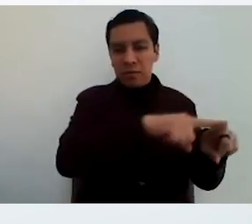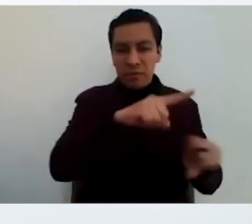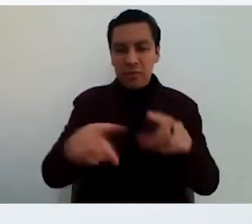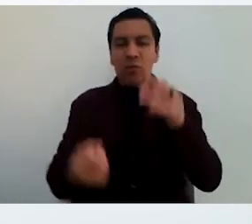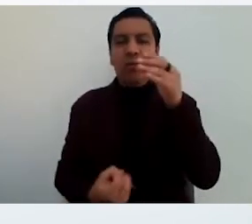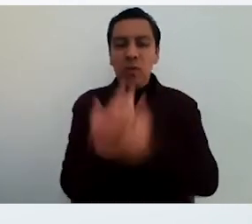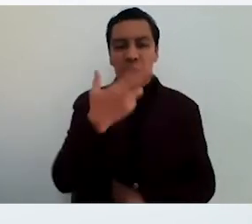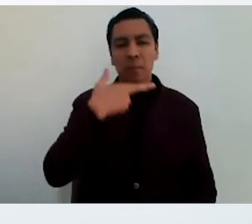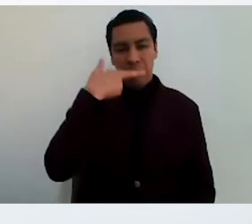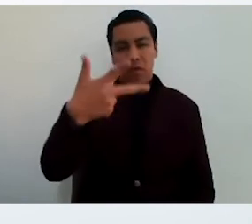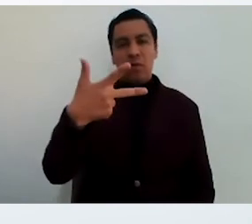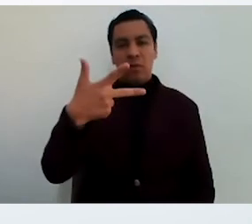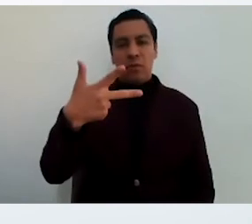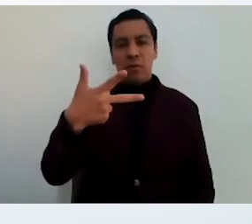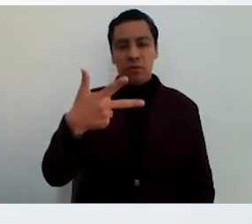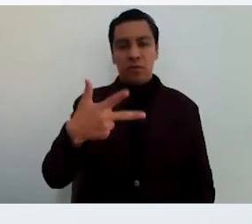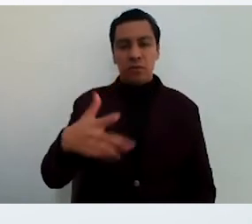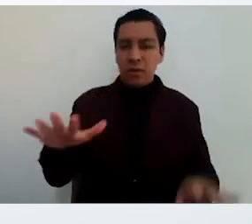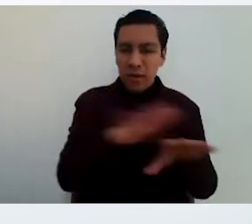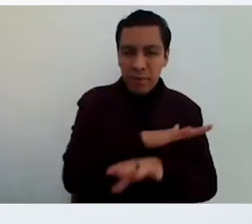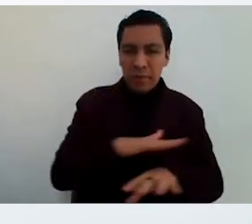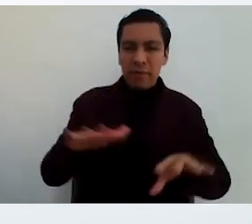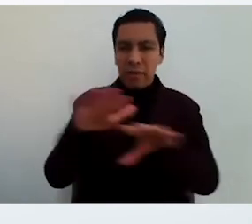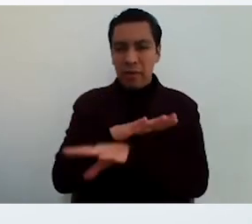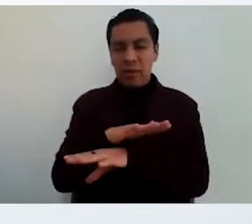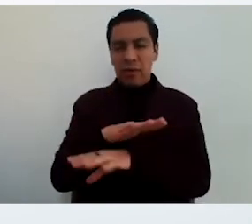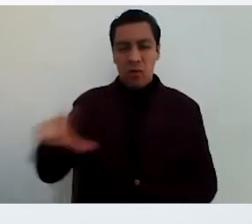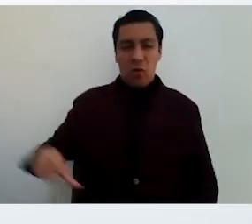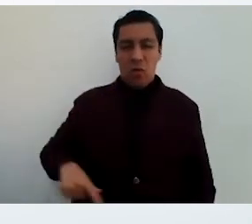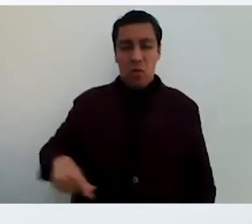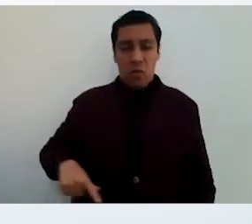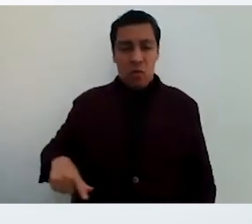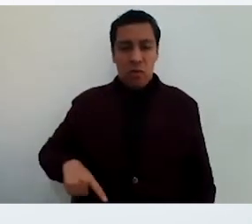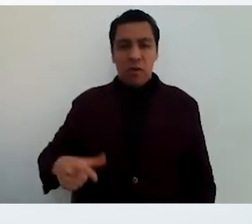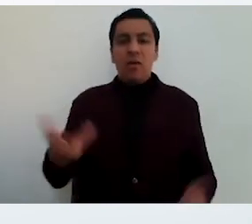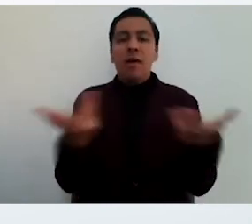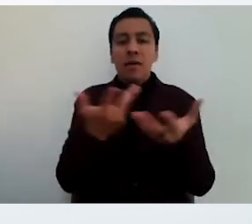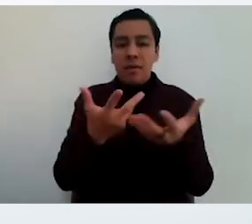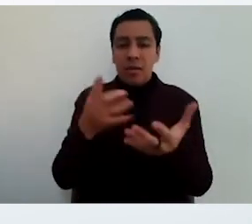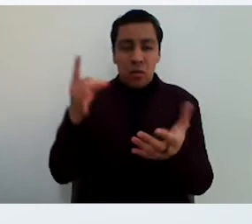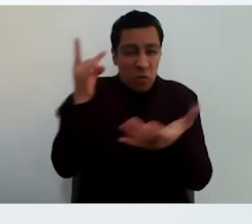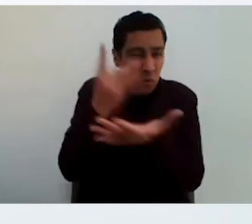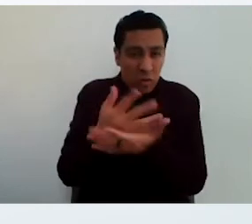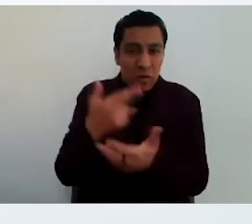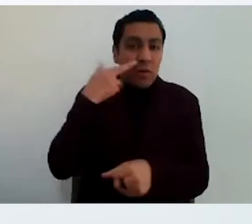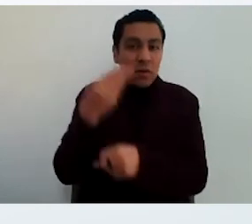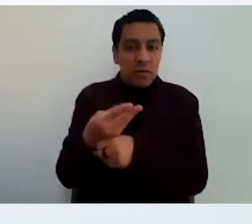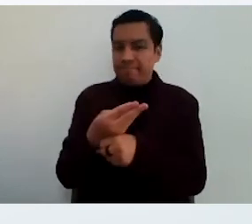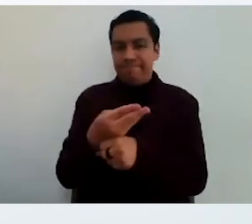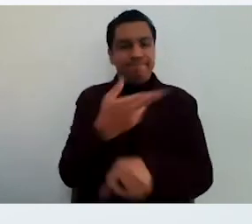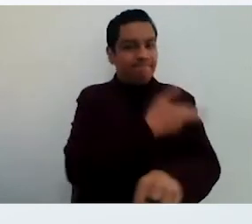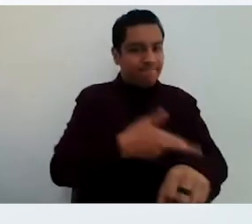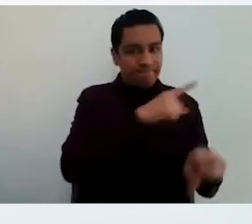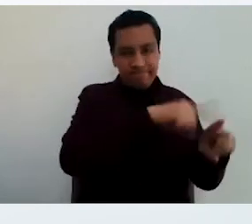para enfrentar este problema no es solamente un nivel o un sector de política pública, sino que está